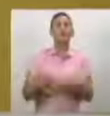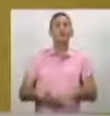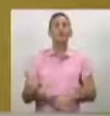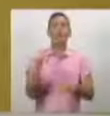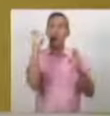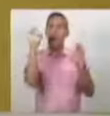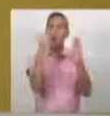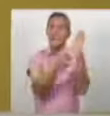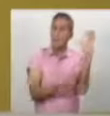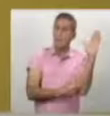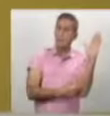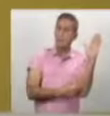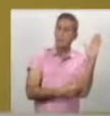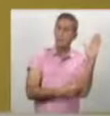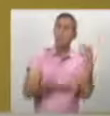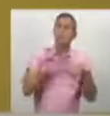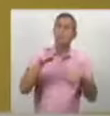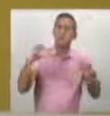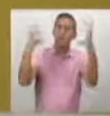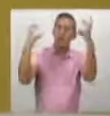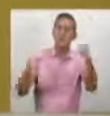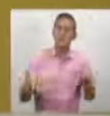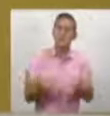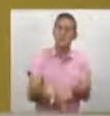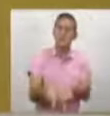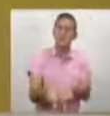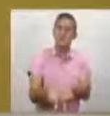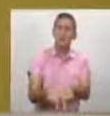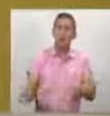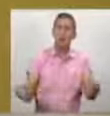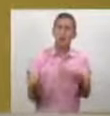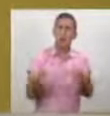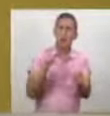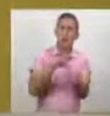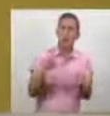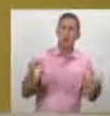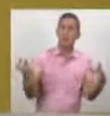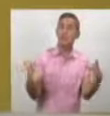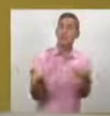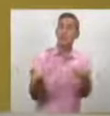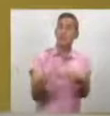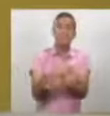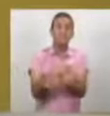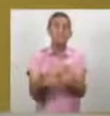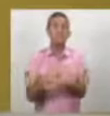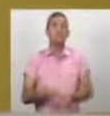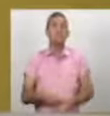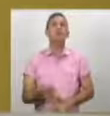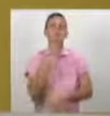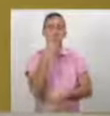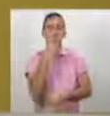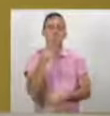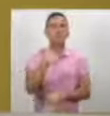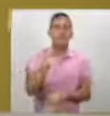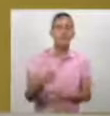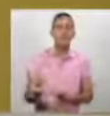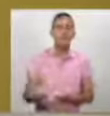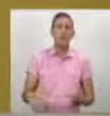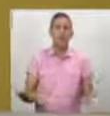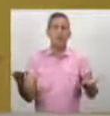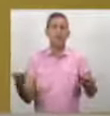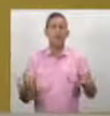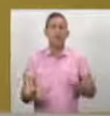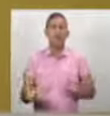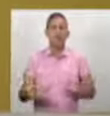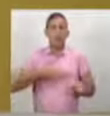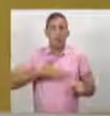Los elementos que arroja esta comparación, a partir de unidad y diferencias que puedas encontrar en ella, vas a establecer